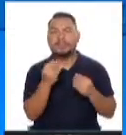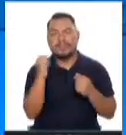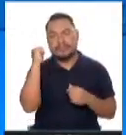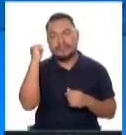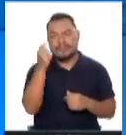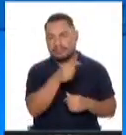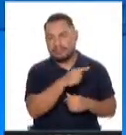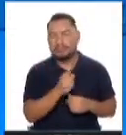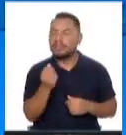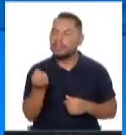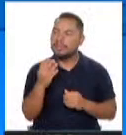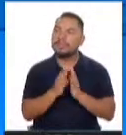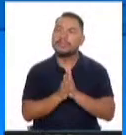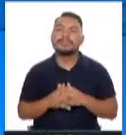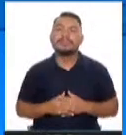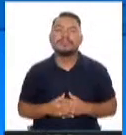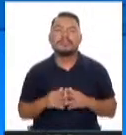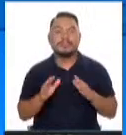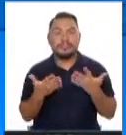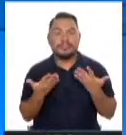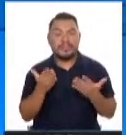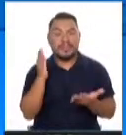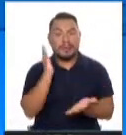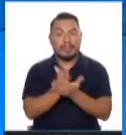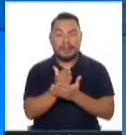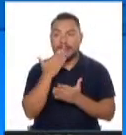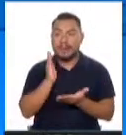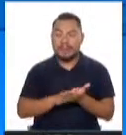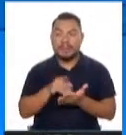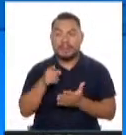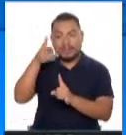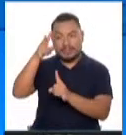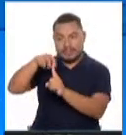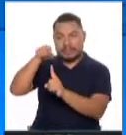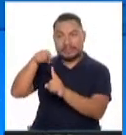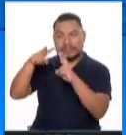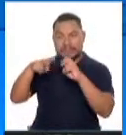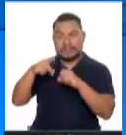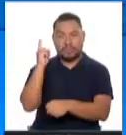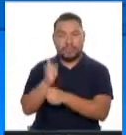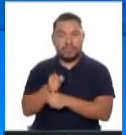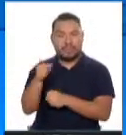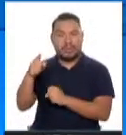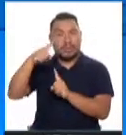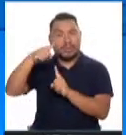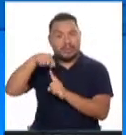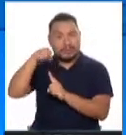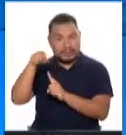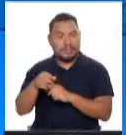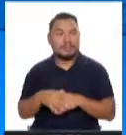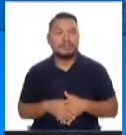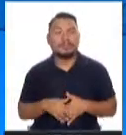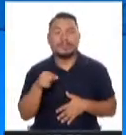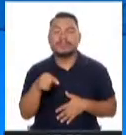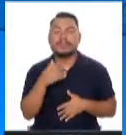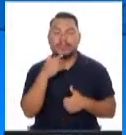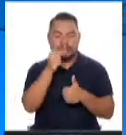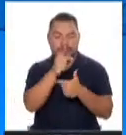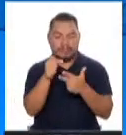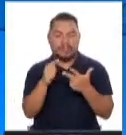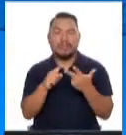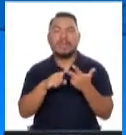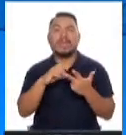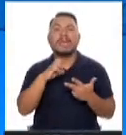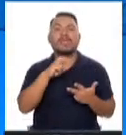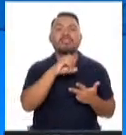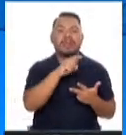derecho. Hay delitos por los que está siendo investigado y acusado Alejandro Toledo. Entre ellos, estoy juntando el caso de